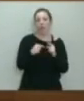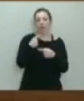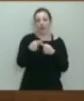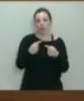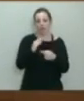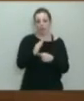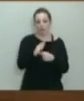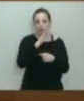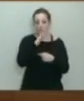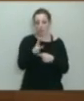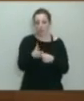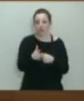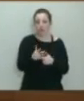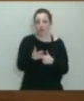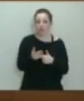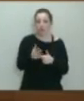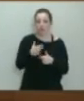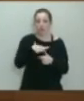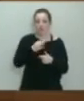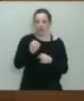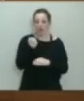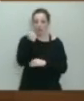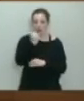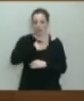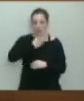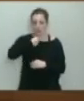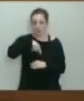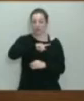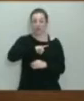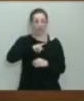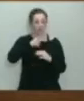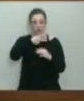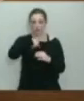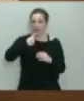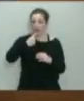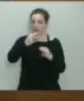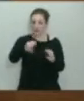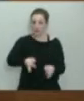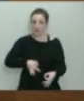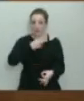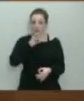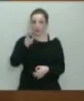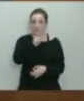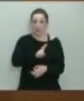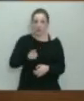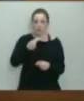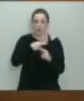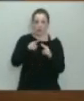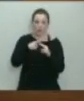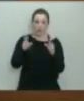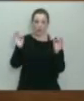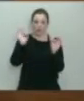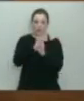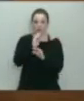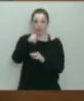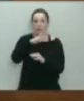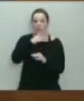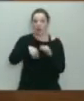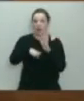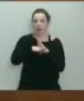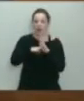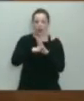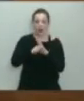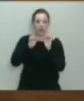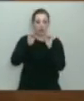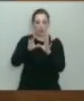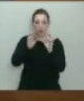queremos. Para eso puede encontrar nuestro apoyo, siempre se lo hemos dicho, para repetir las políticas equivocadas, para continuar por el mismo camino y